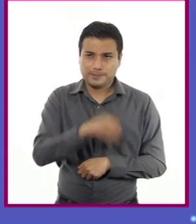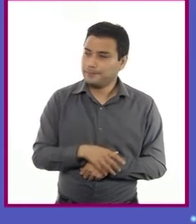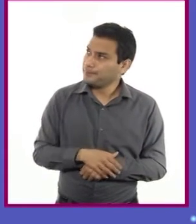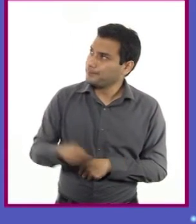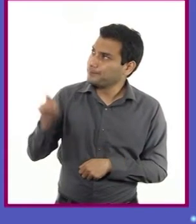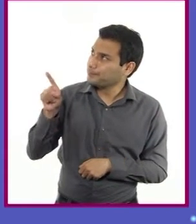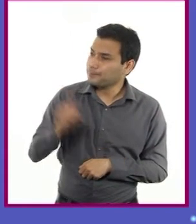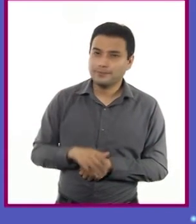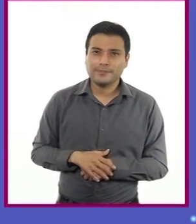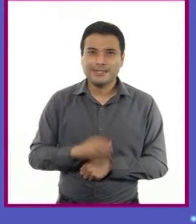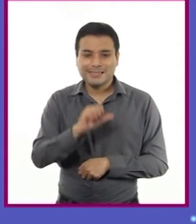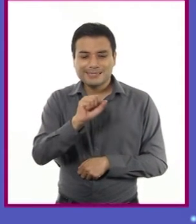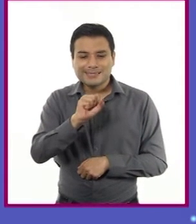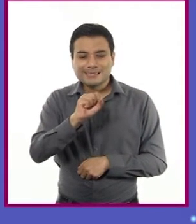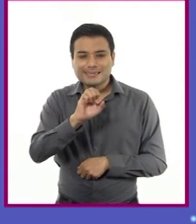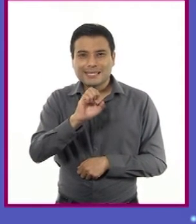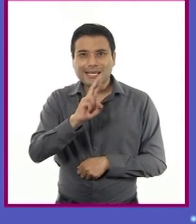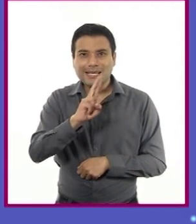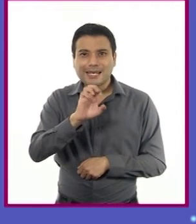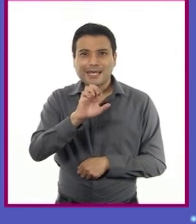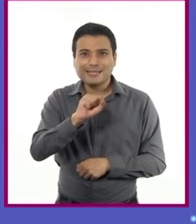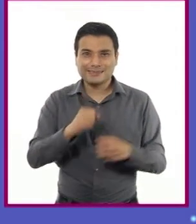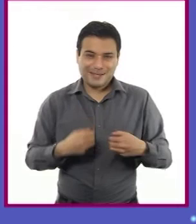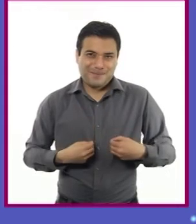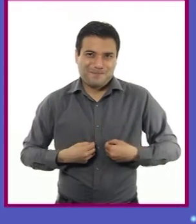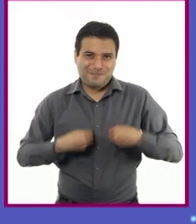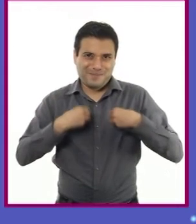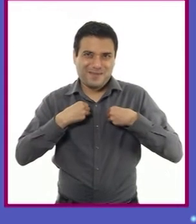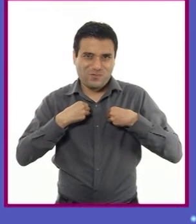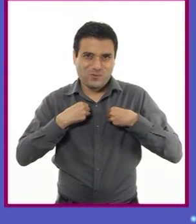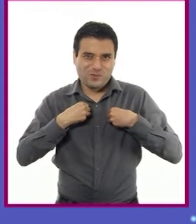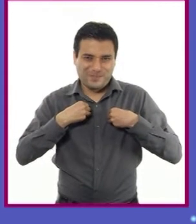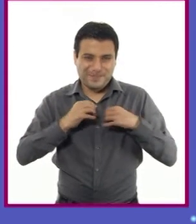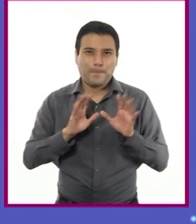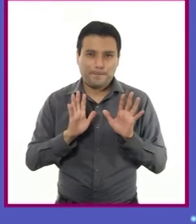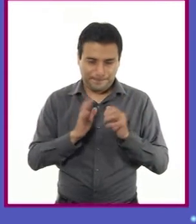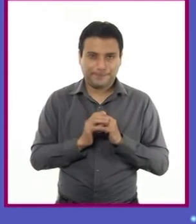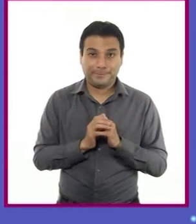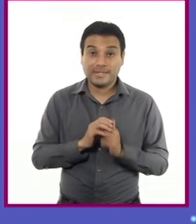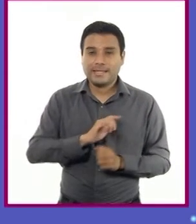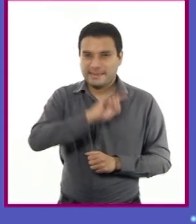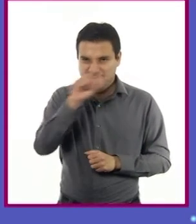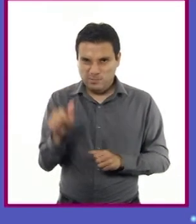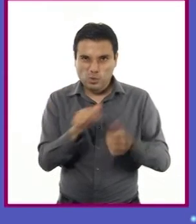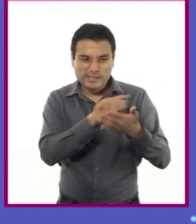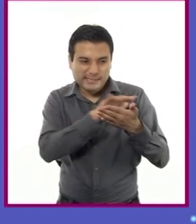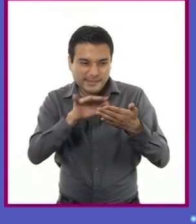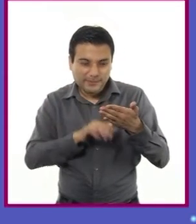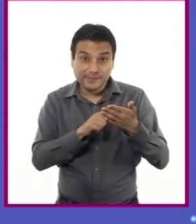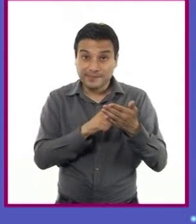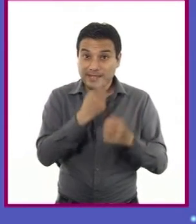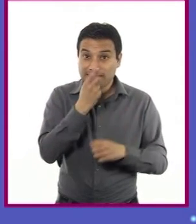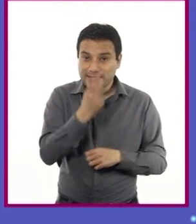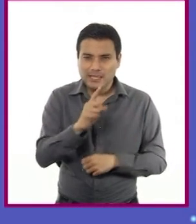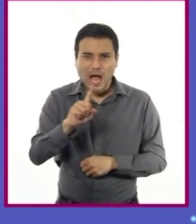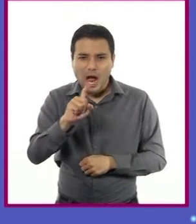seres vivos. Después observamos que también se menciona cómo está conformada el agua y utiliza el